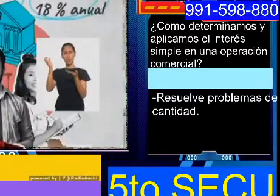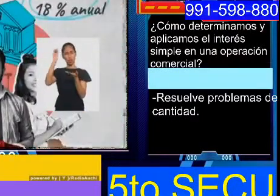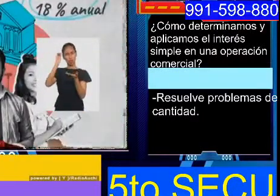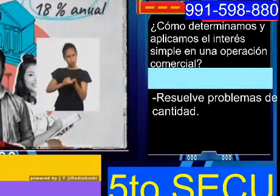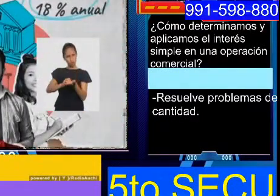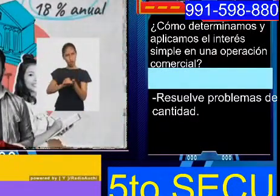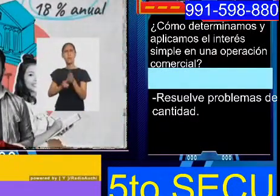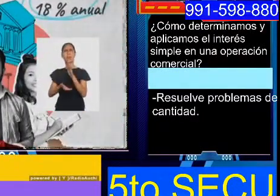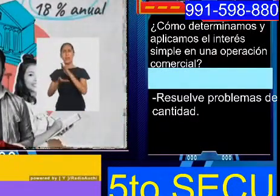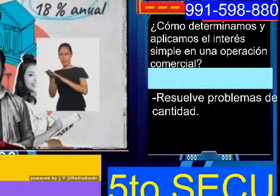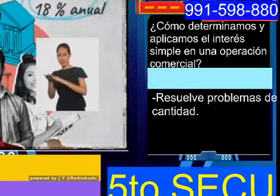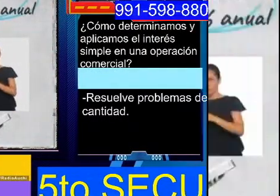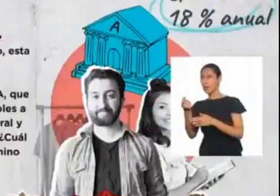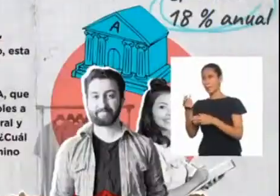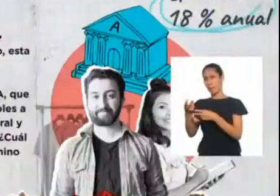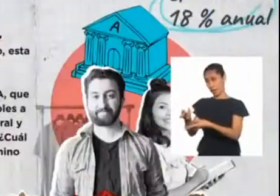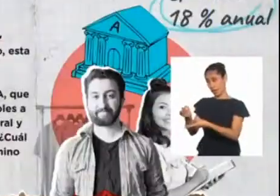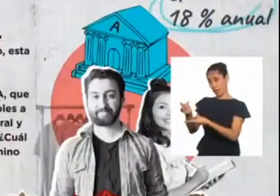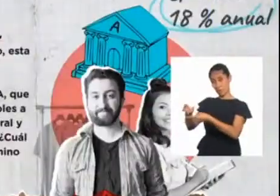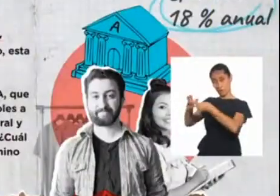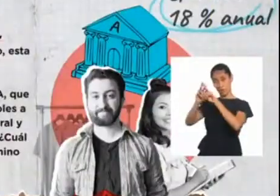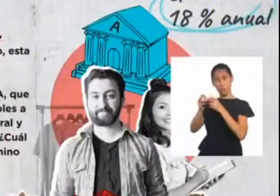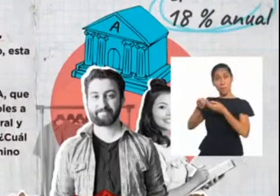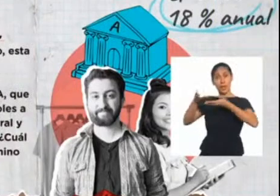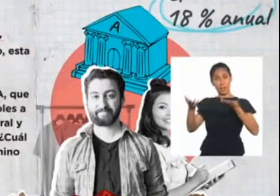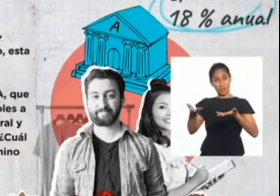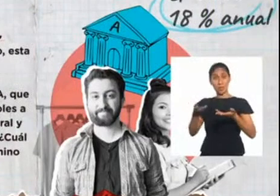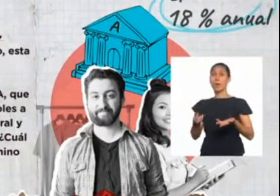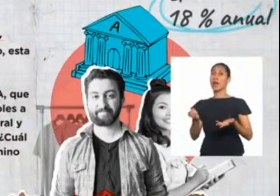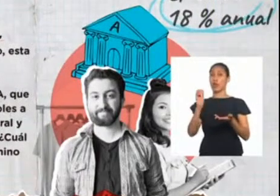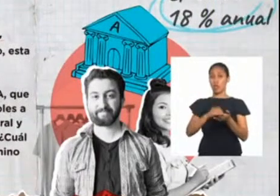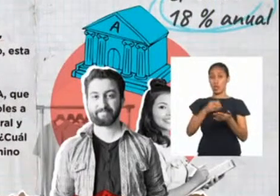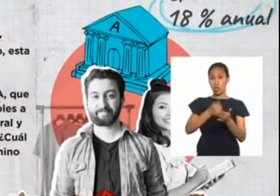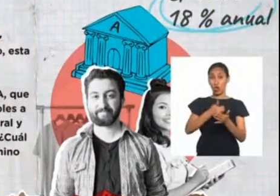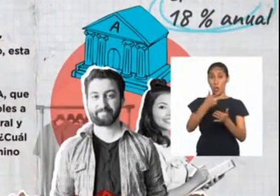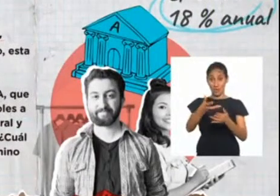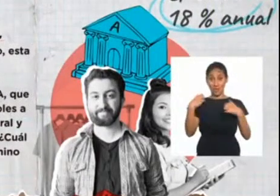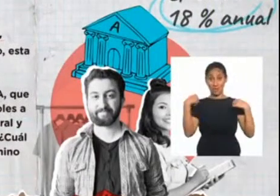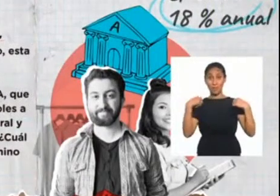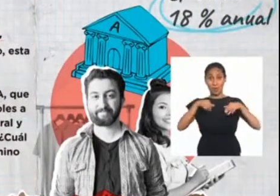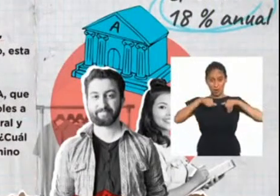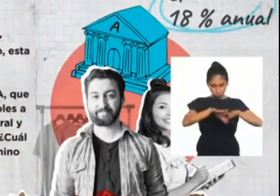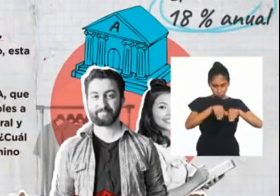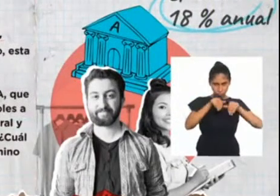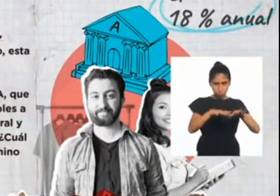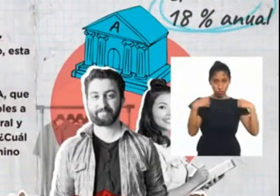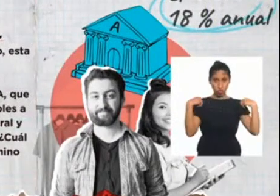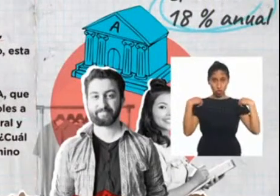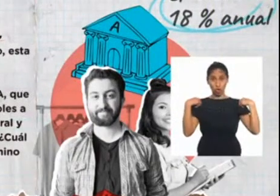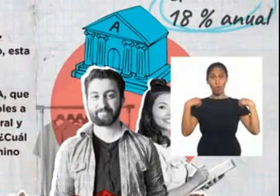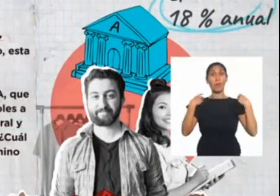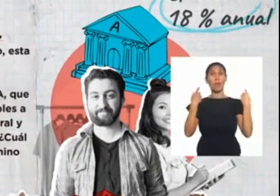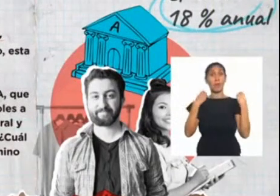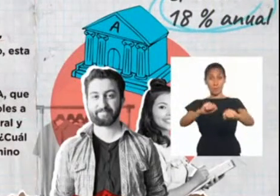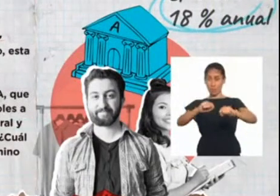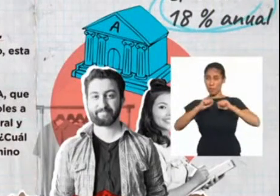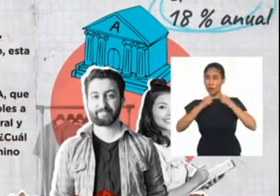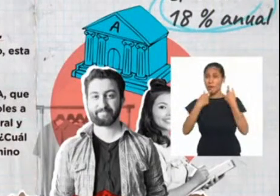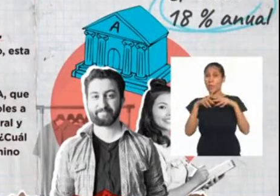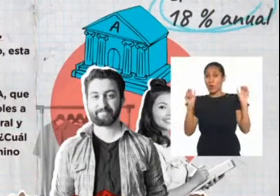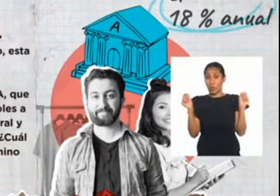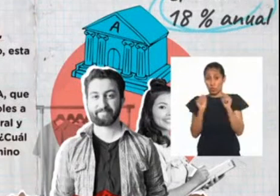a pedir un préstamo. Esta vez, para hacer una línea de ropa deportiva de invierno. Y están averiguando qué préstamo les